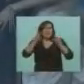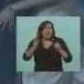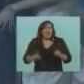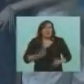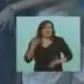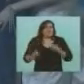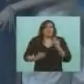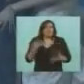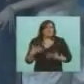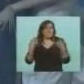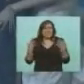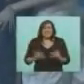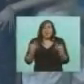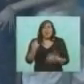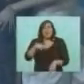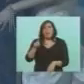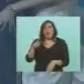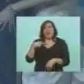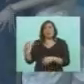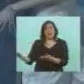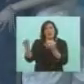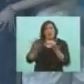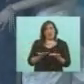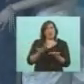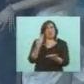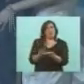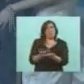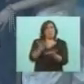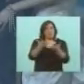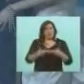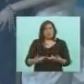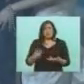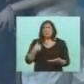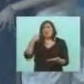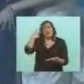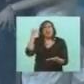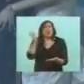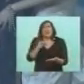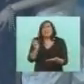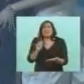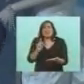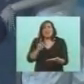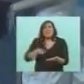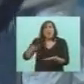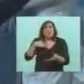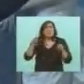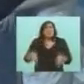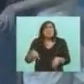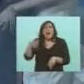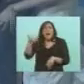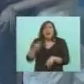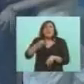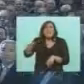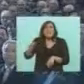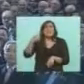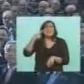porque cuando lo vi, cuando me trajeron el proyecto, yo ni sabía que existía esto que se llama Isla de Marchi y